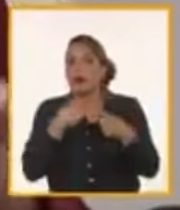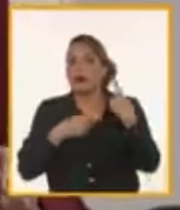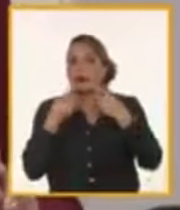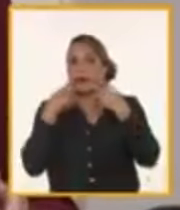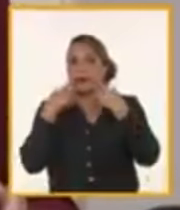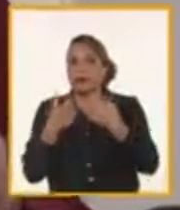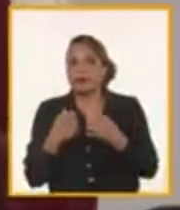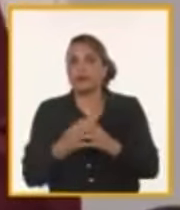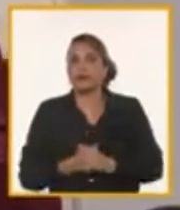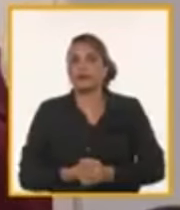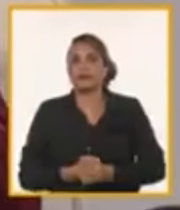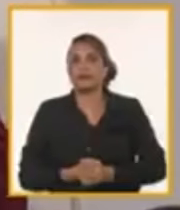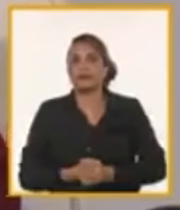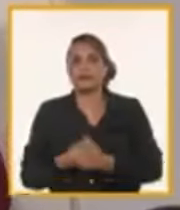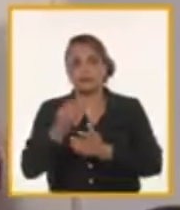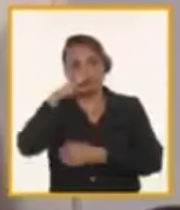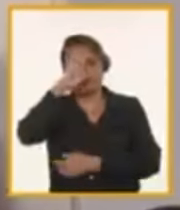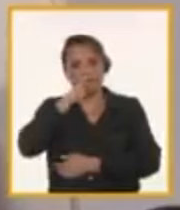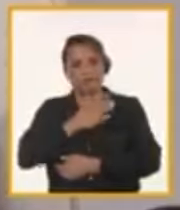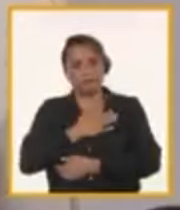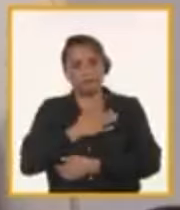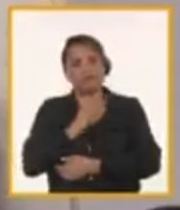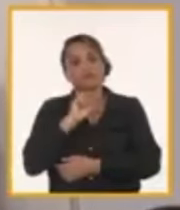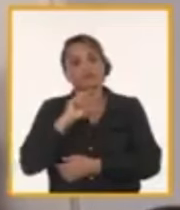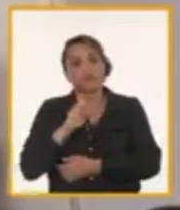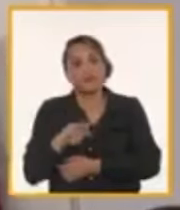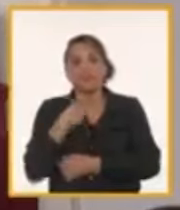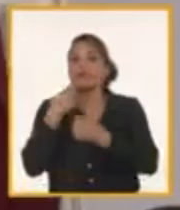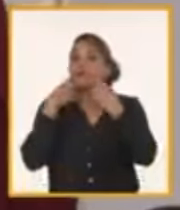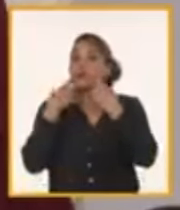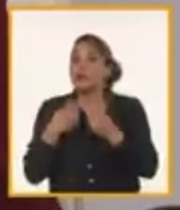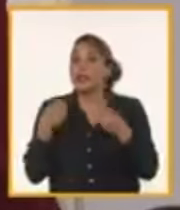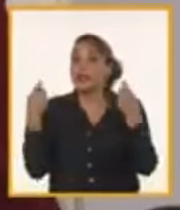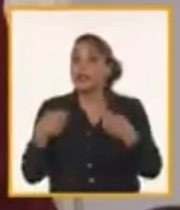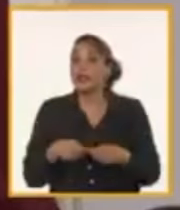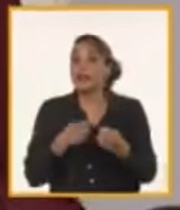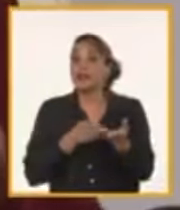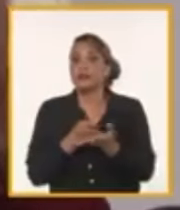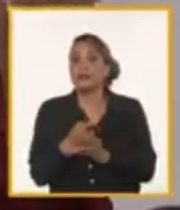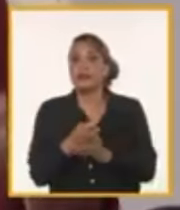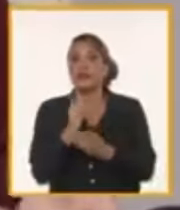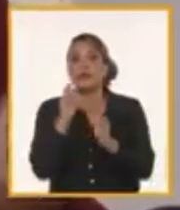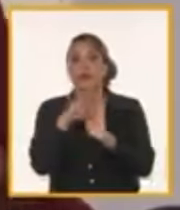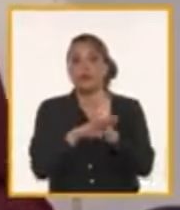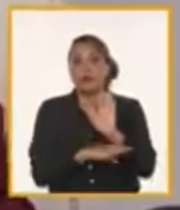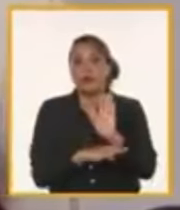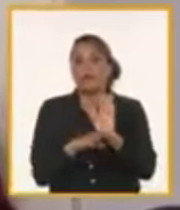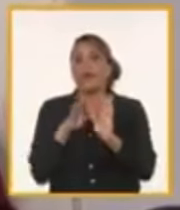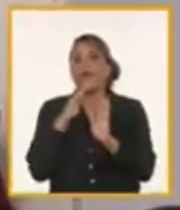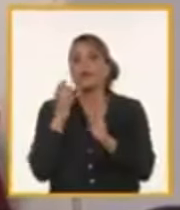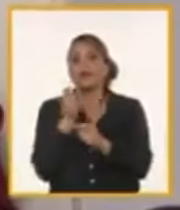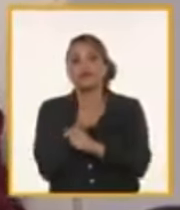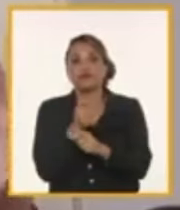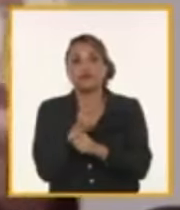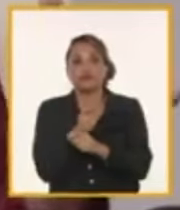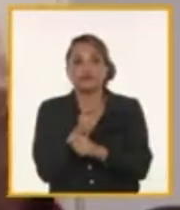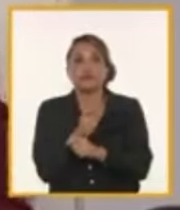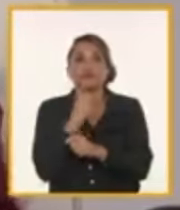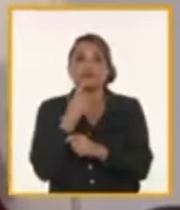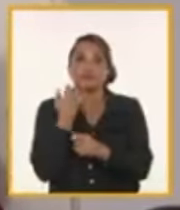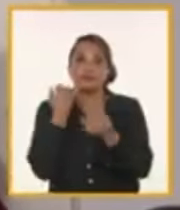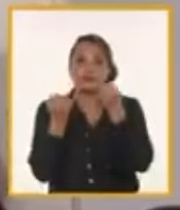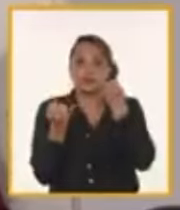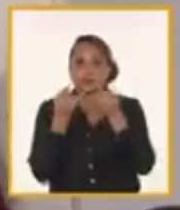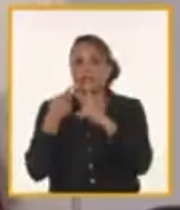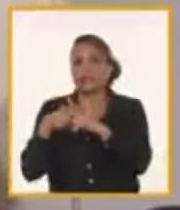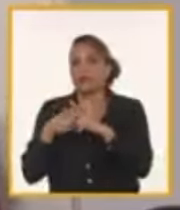estratégicos del país por eso sigo insistiendo en lo pertinente que tienen que ser nuestros programas académicos para estar eh unificando y